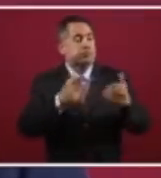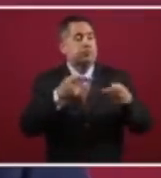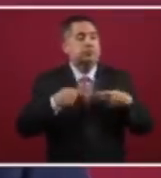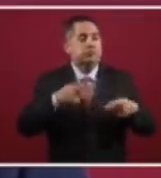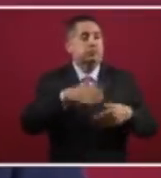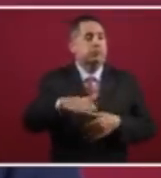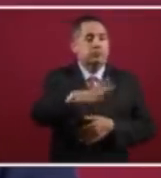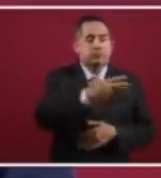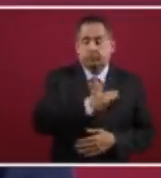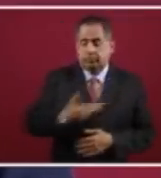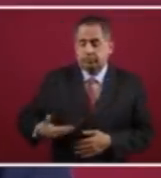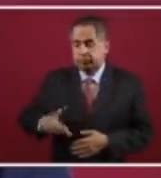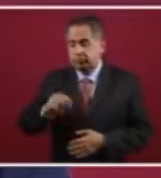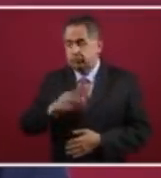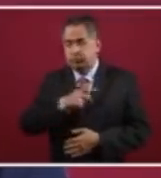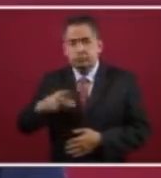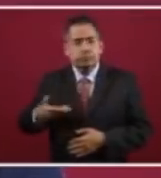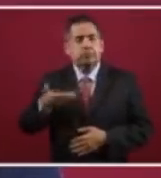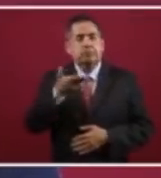el presidente,